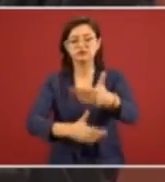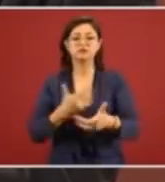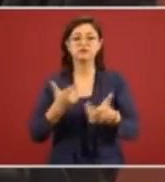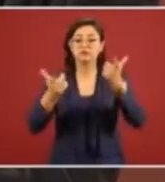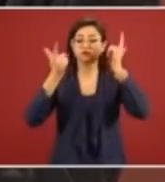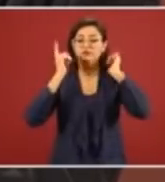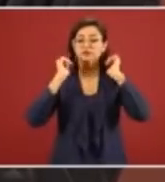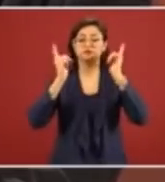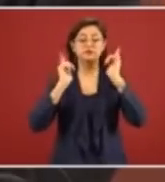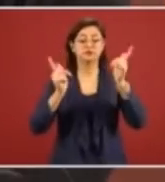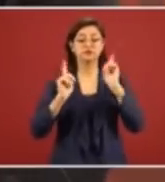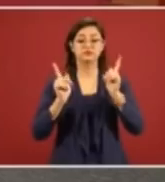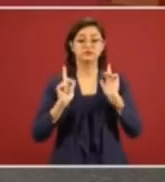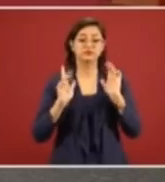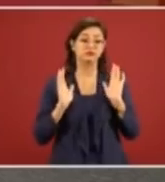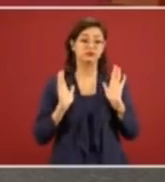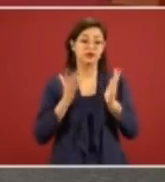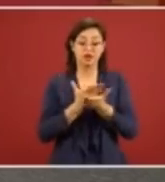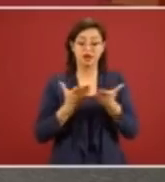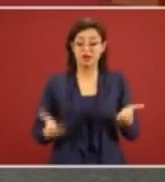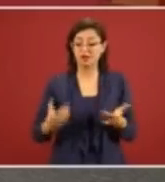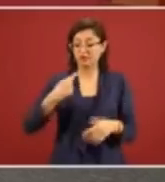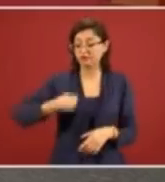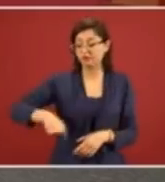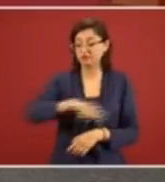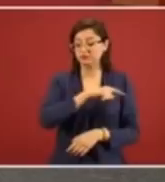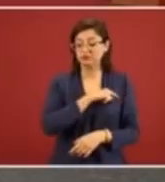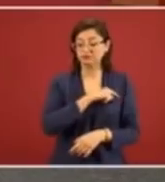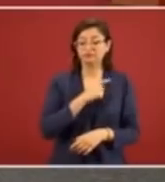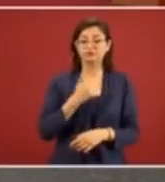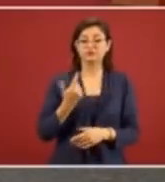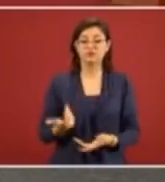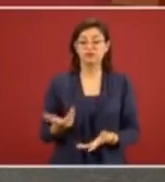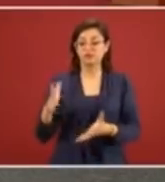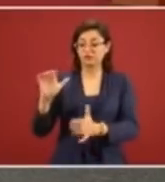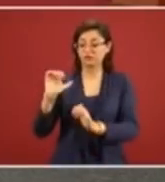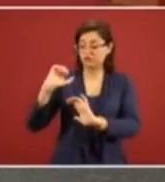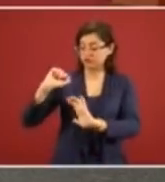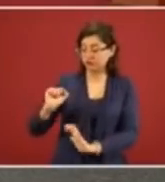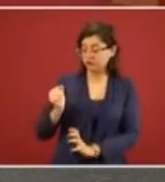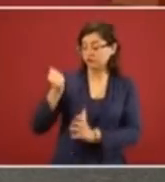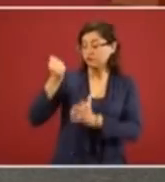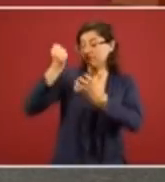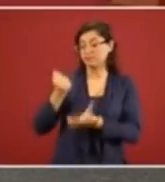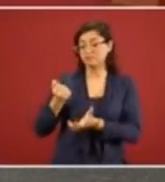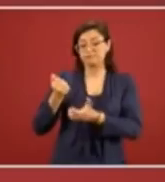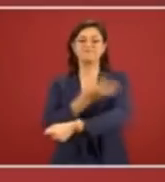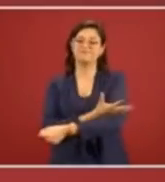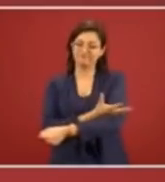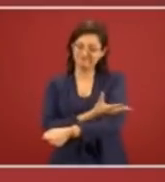de que tenemos la responsabilidad de manejar con